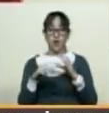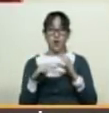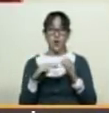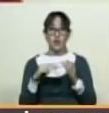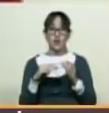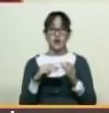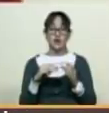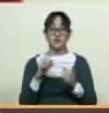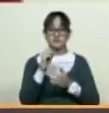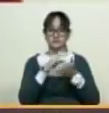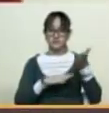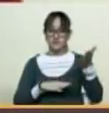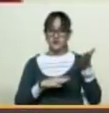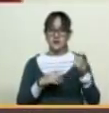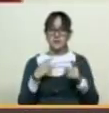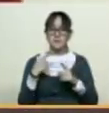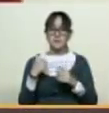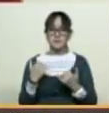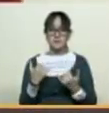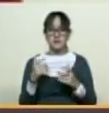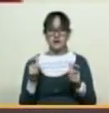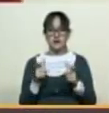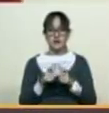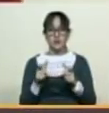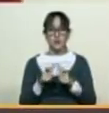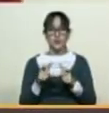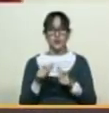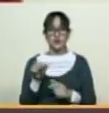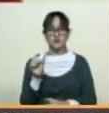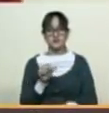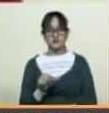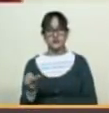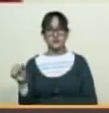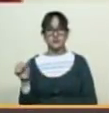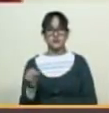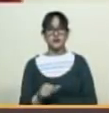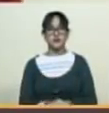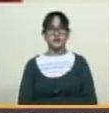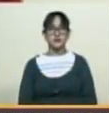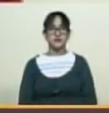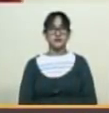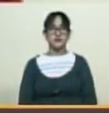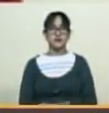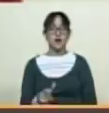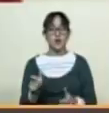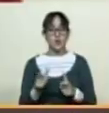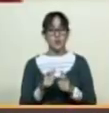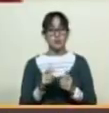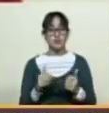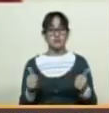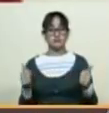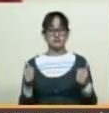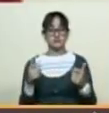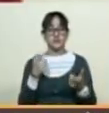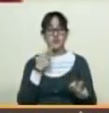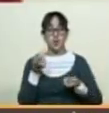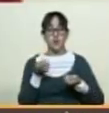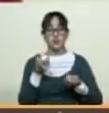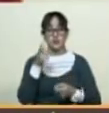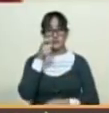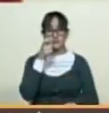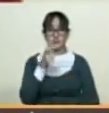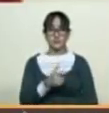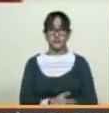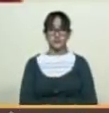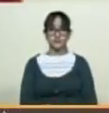en la reunión que tuvimos esta semana en la instalación del grupo de alto nivel de seguimiento. Allí